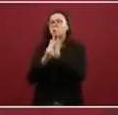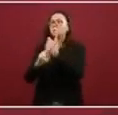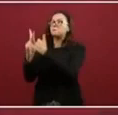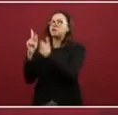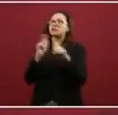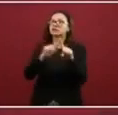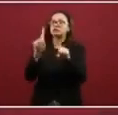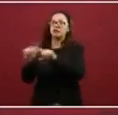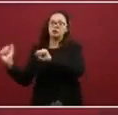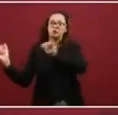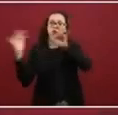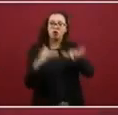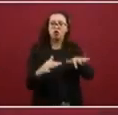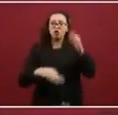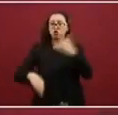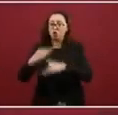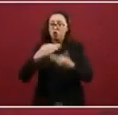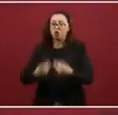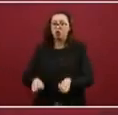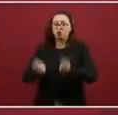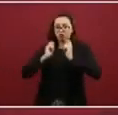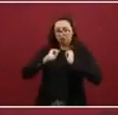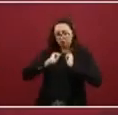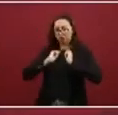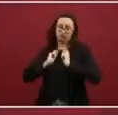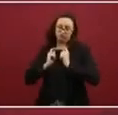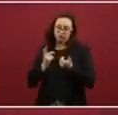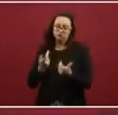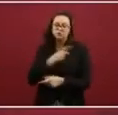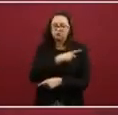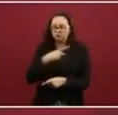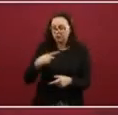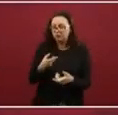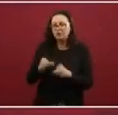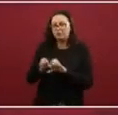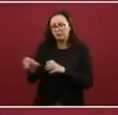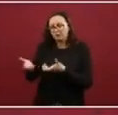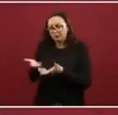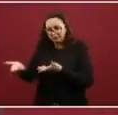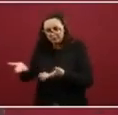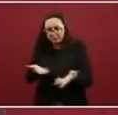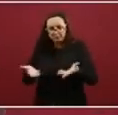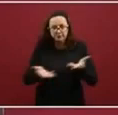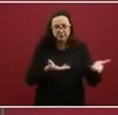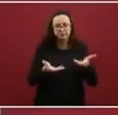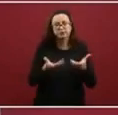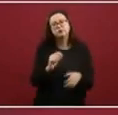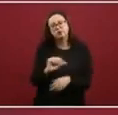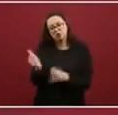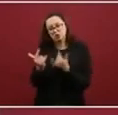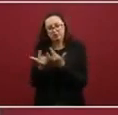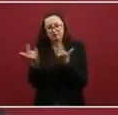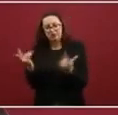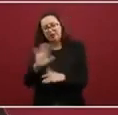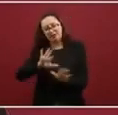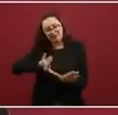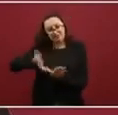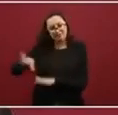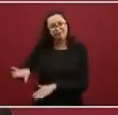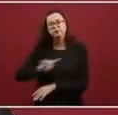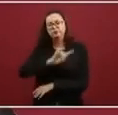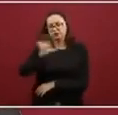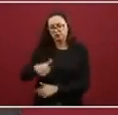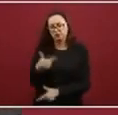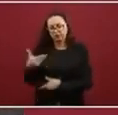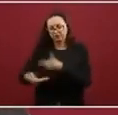puede tomar todas las responsabilidades, tiene que ser compartida. Pero eso es otra historia que les iremos informando